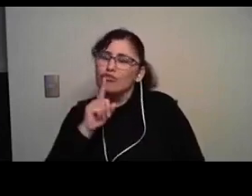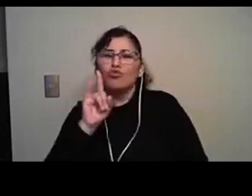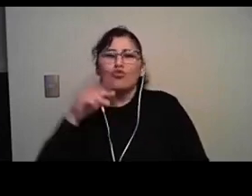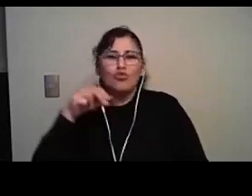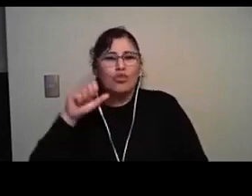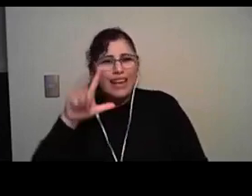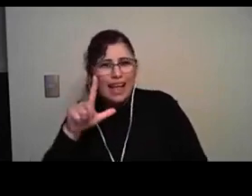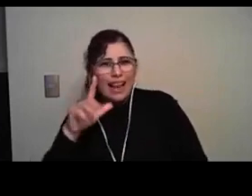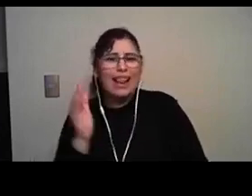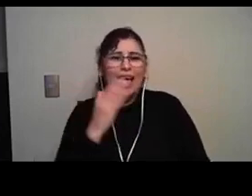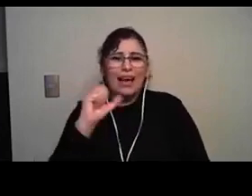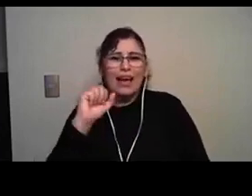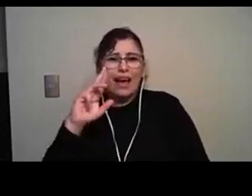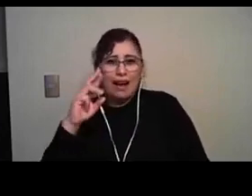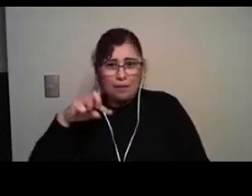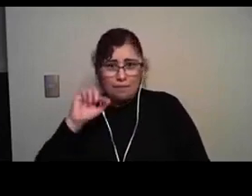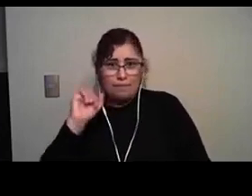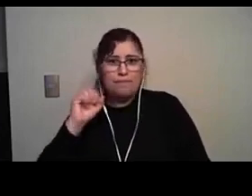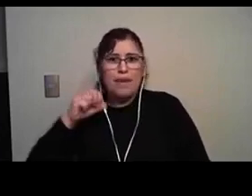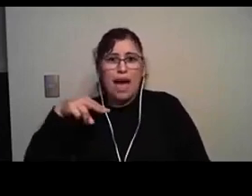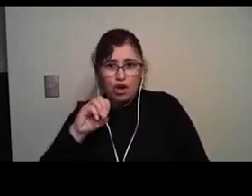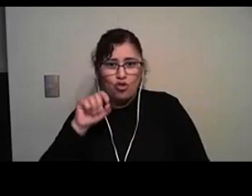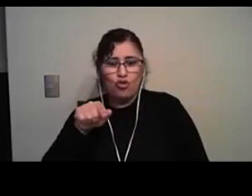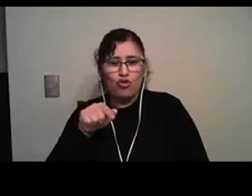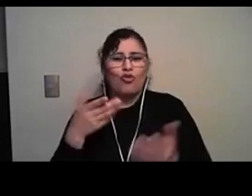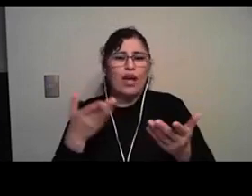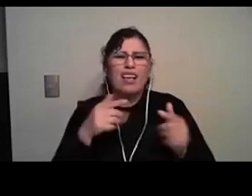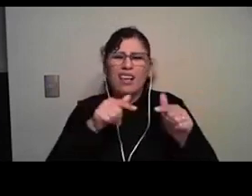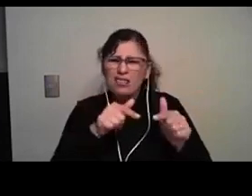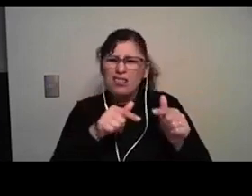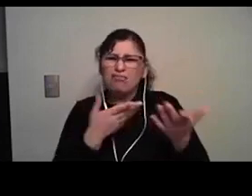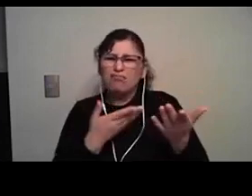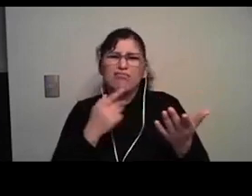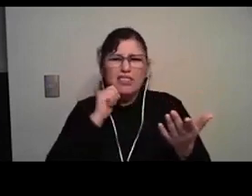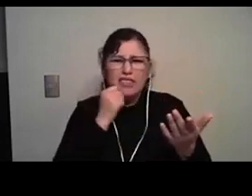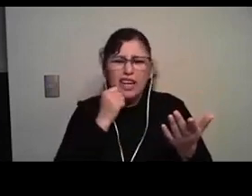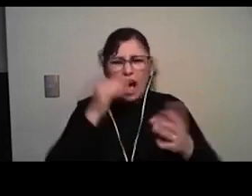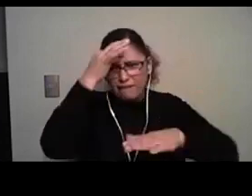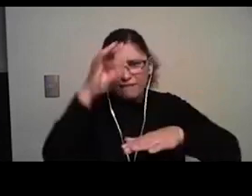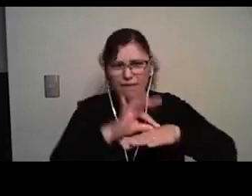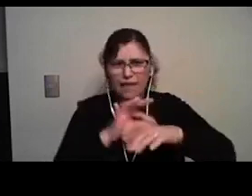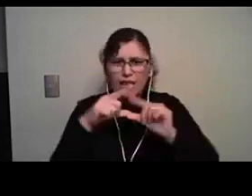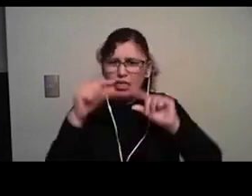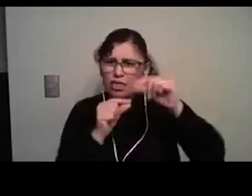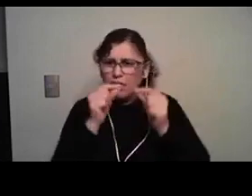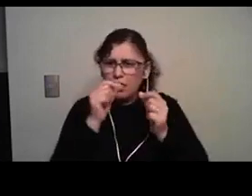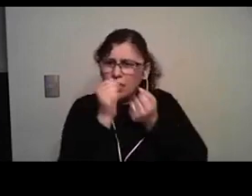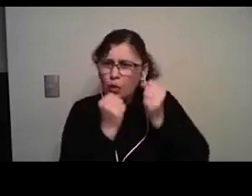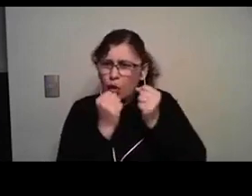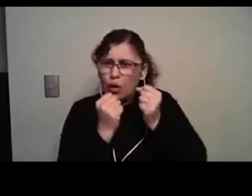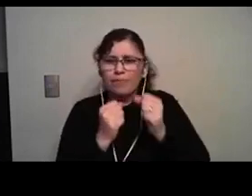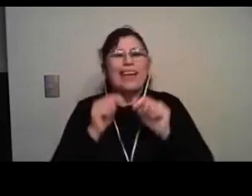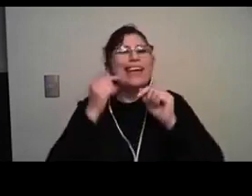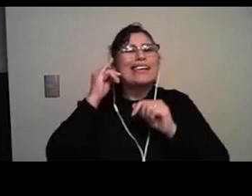acuerdo a esta clasificación que yo les presento, el síndrome del túnel carpiano es una neuropatía que podría ser una